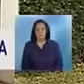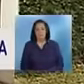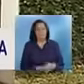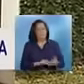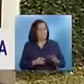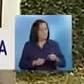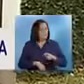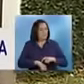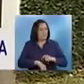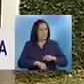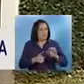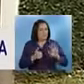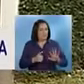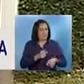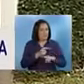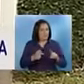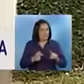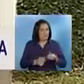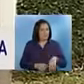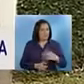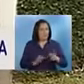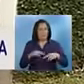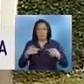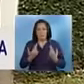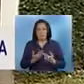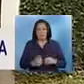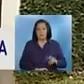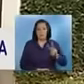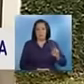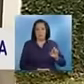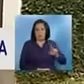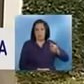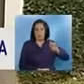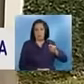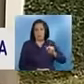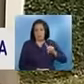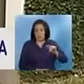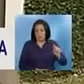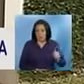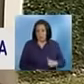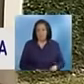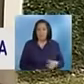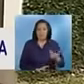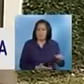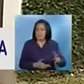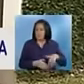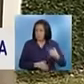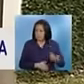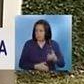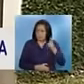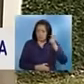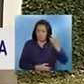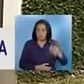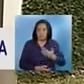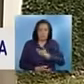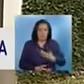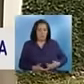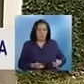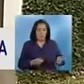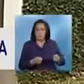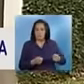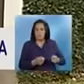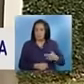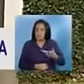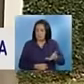A las 6:30 de la tarde está programada una reunión con Verónica Mendoza, luego de haber escuchado también al gobernador regional de Junín,